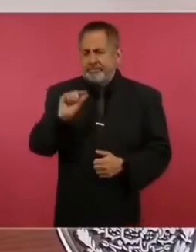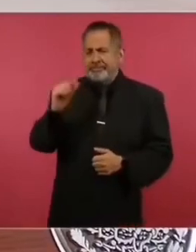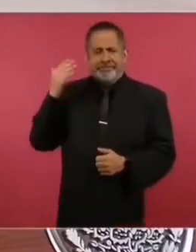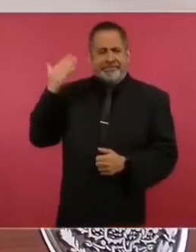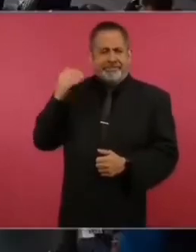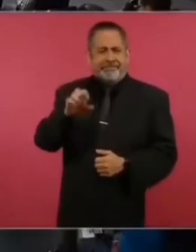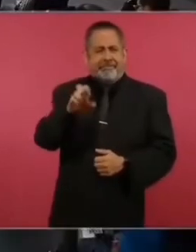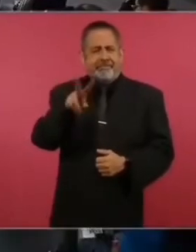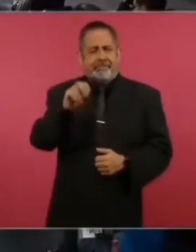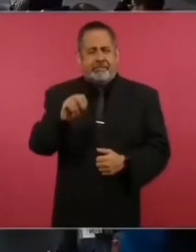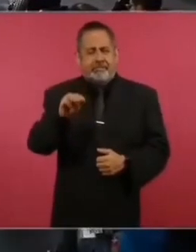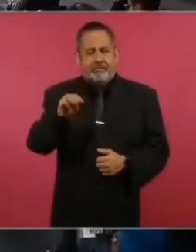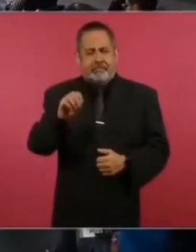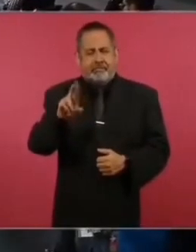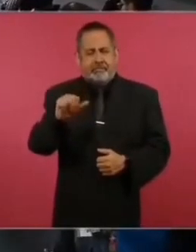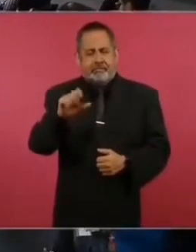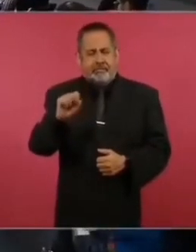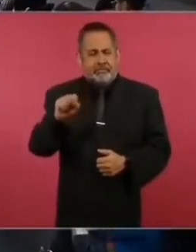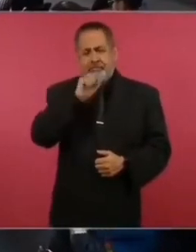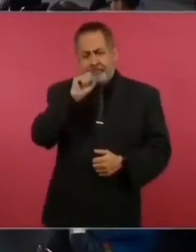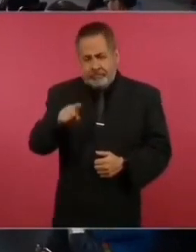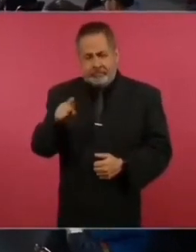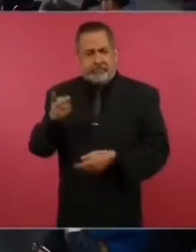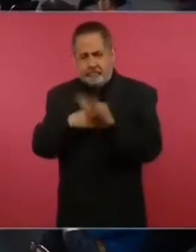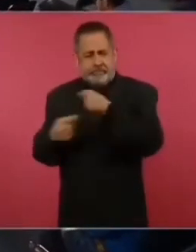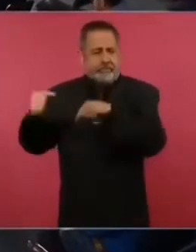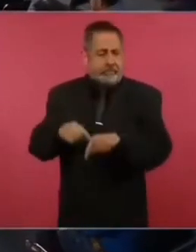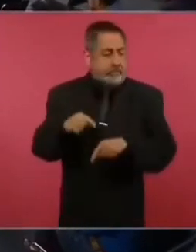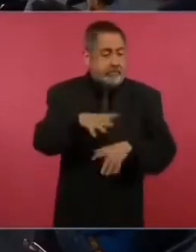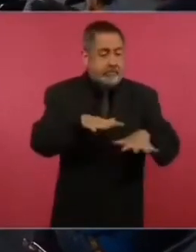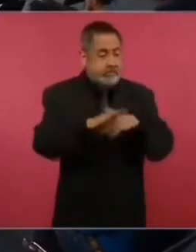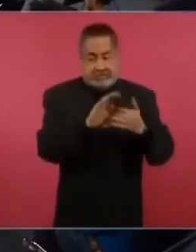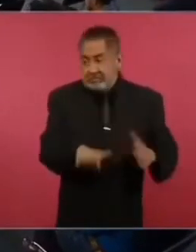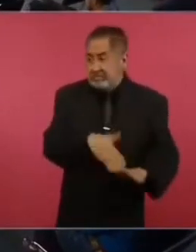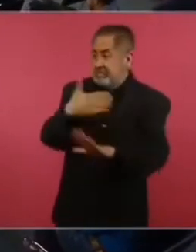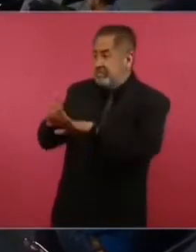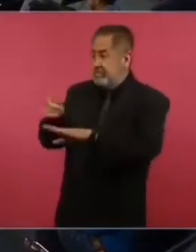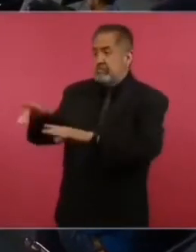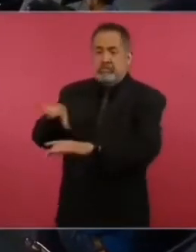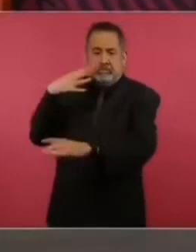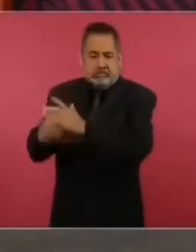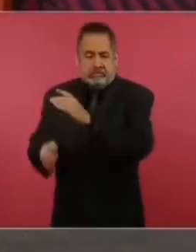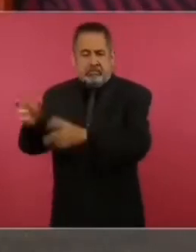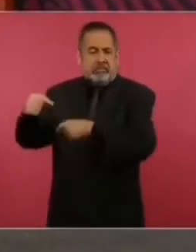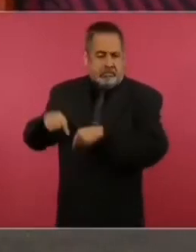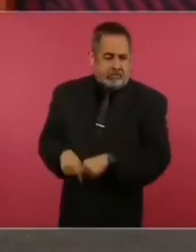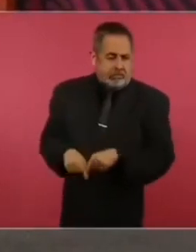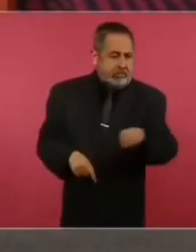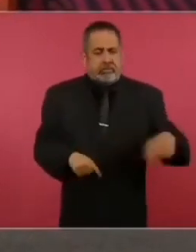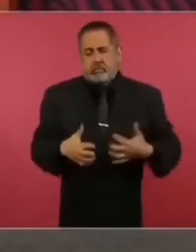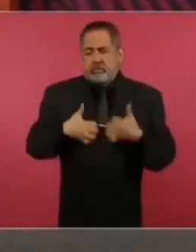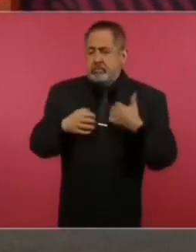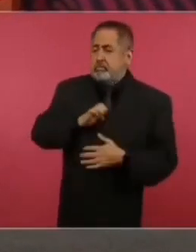Recientemente lo de Evo Morales, un golpe de Estado también racista,